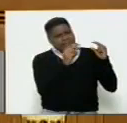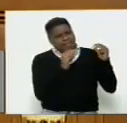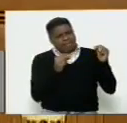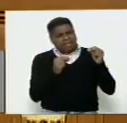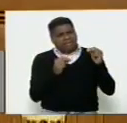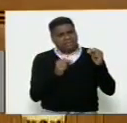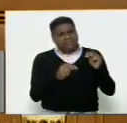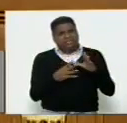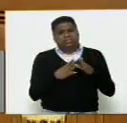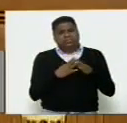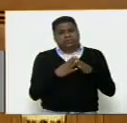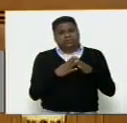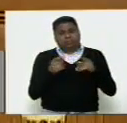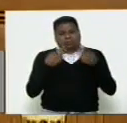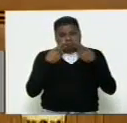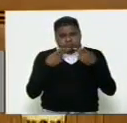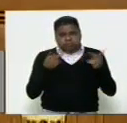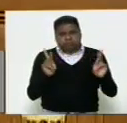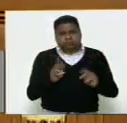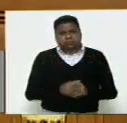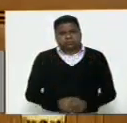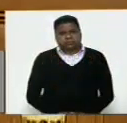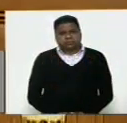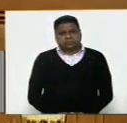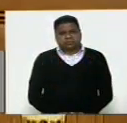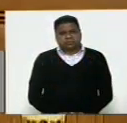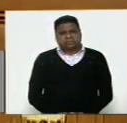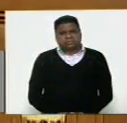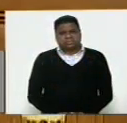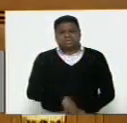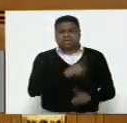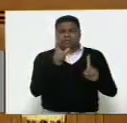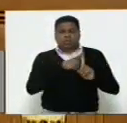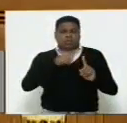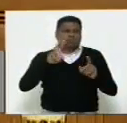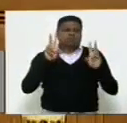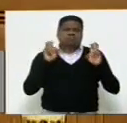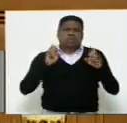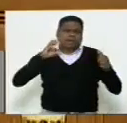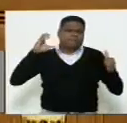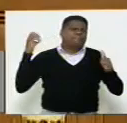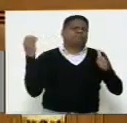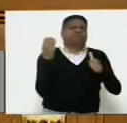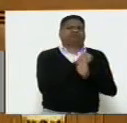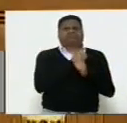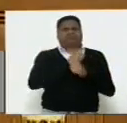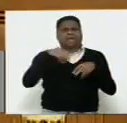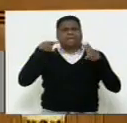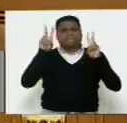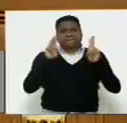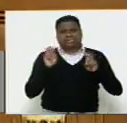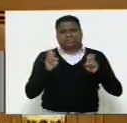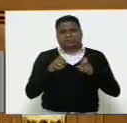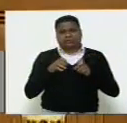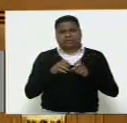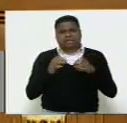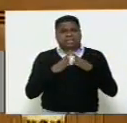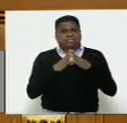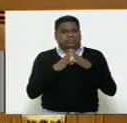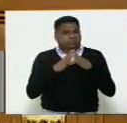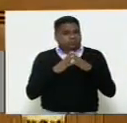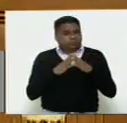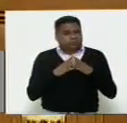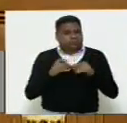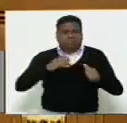decreto constituyente, es sin duda alguna una nueva conquista que coloca a Venezuela en la vanguardia nuevamente de